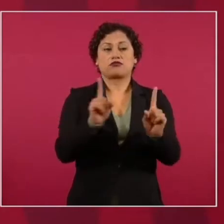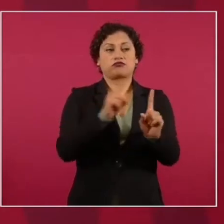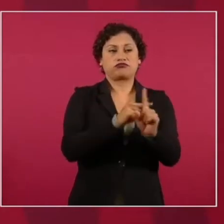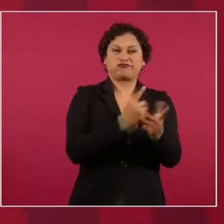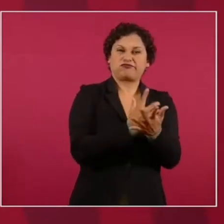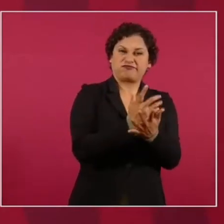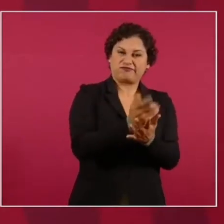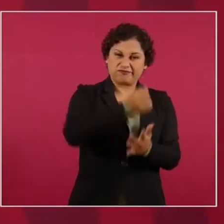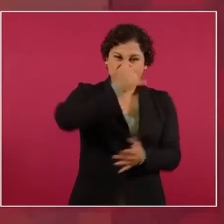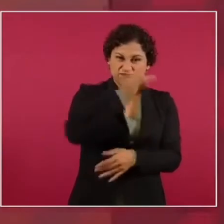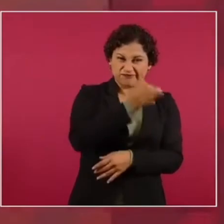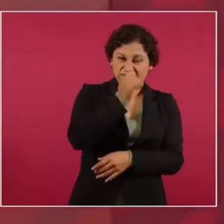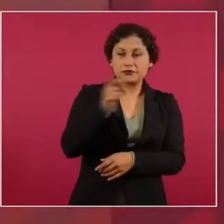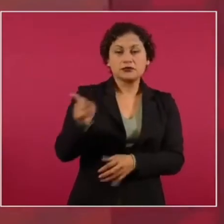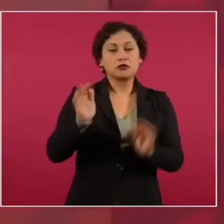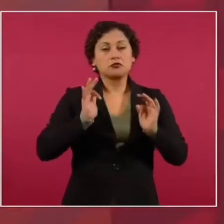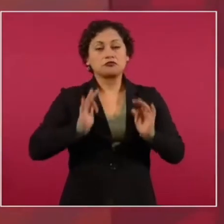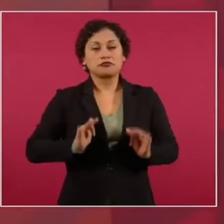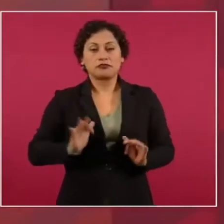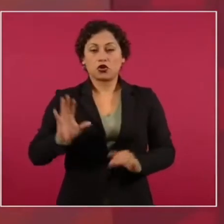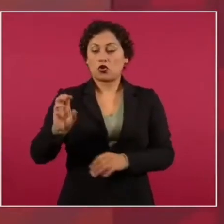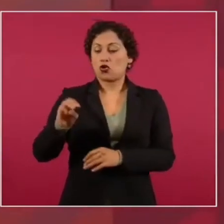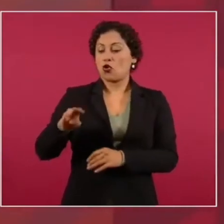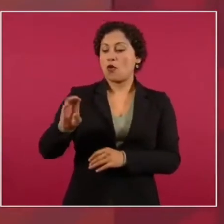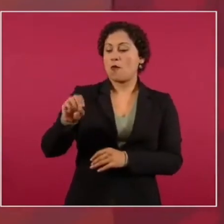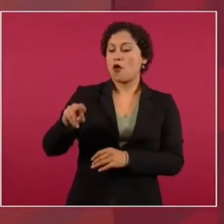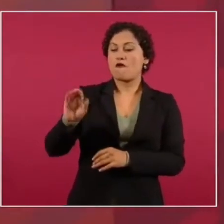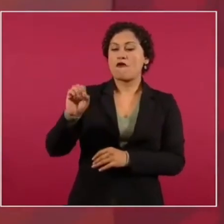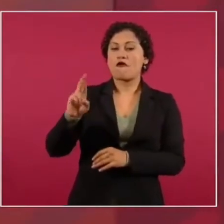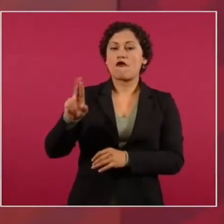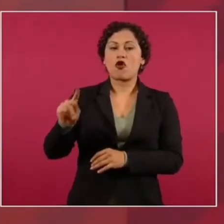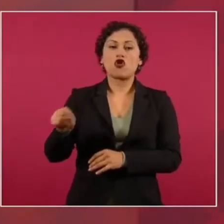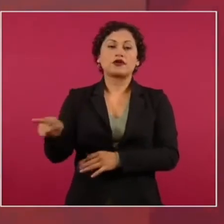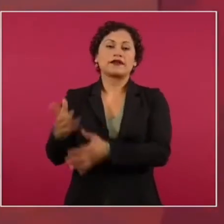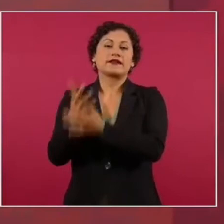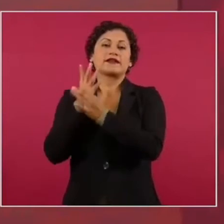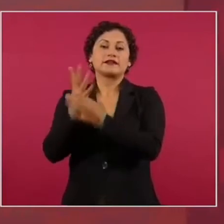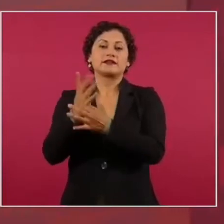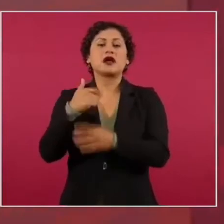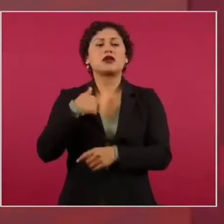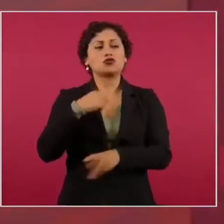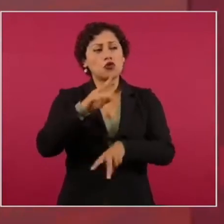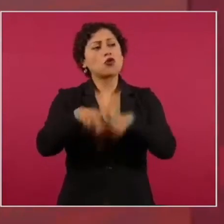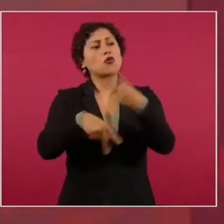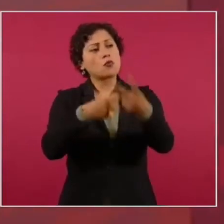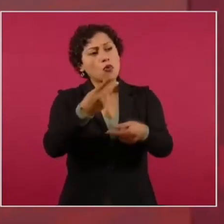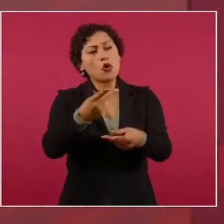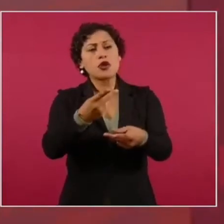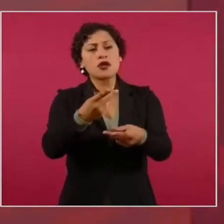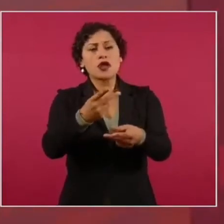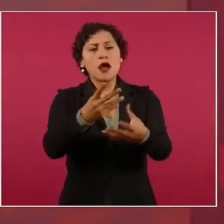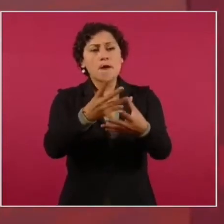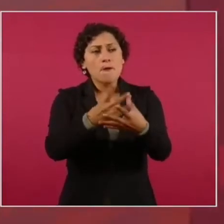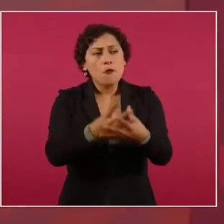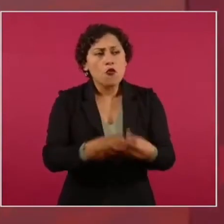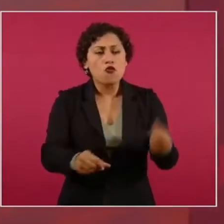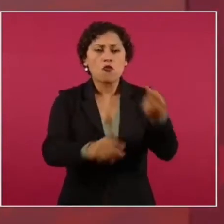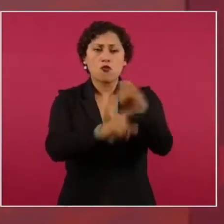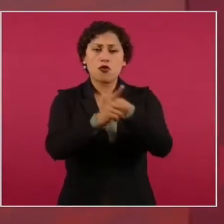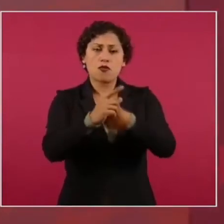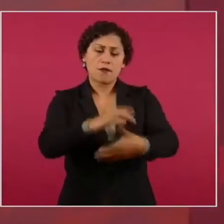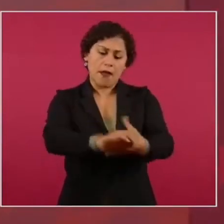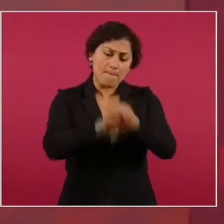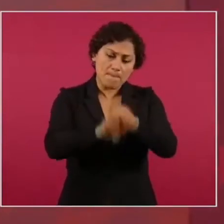decía Comonfort, yo voy a resolver los problemas con apretones de mano. y le contestaba a